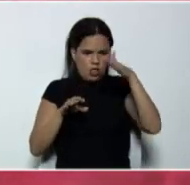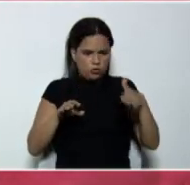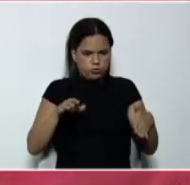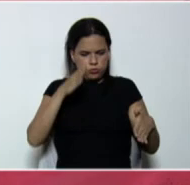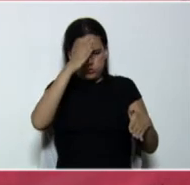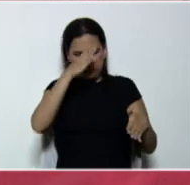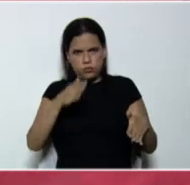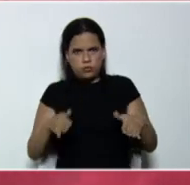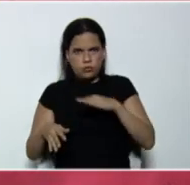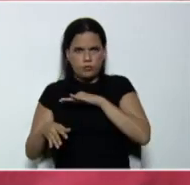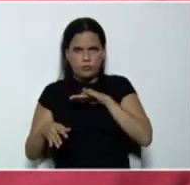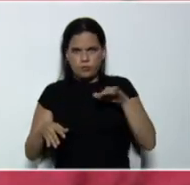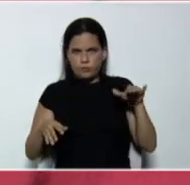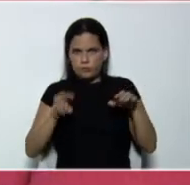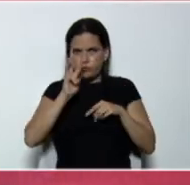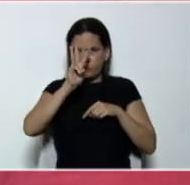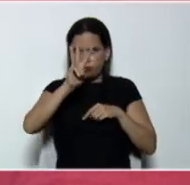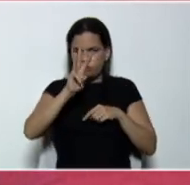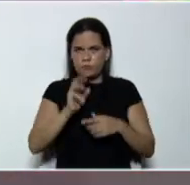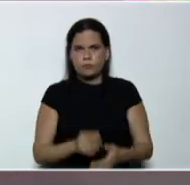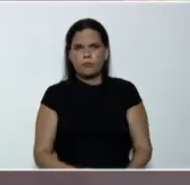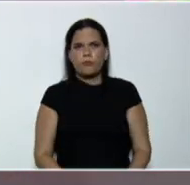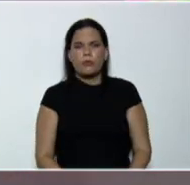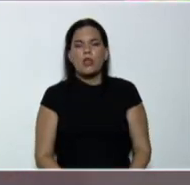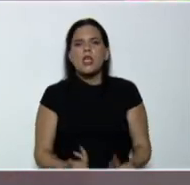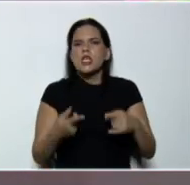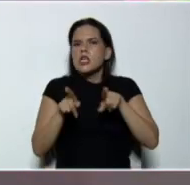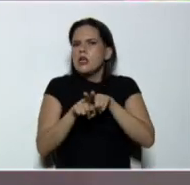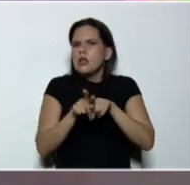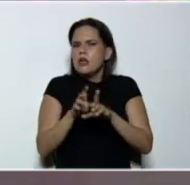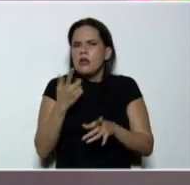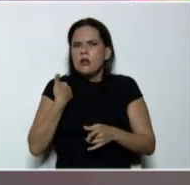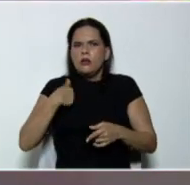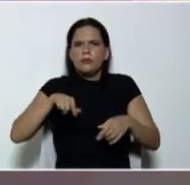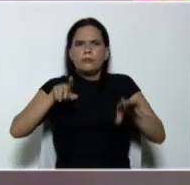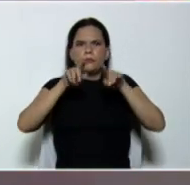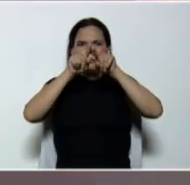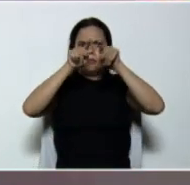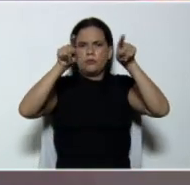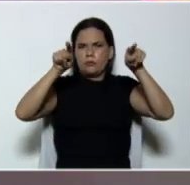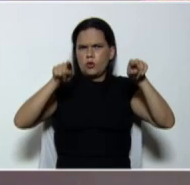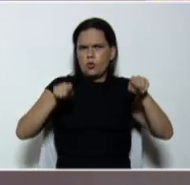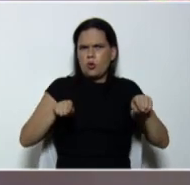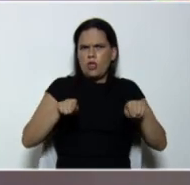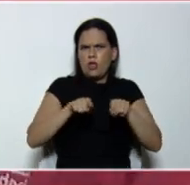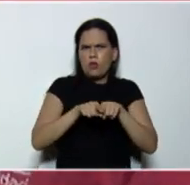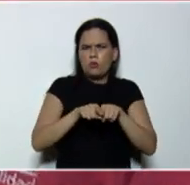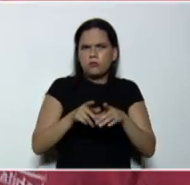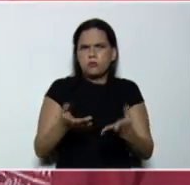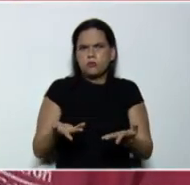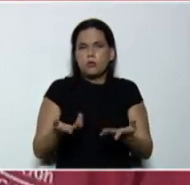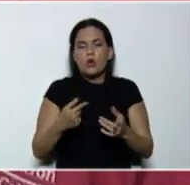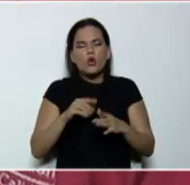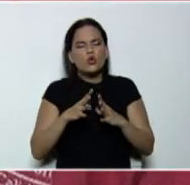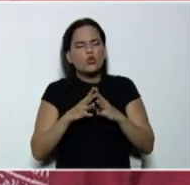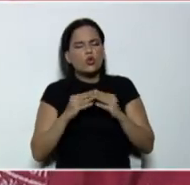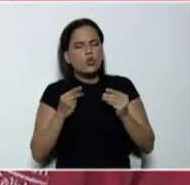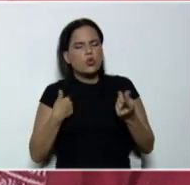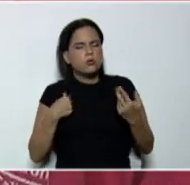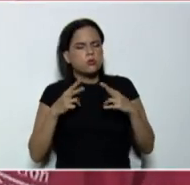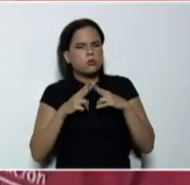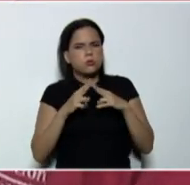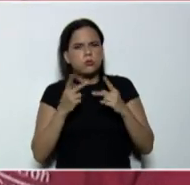1, 2 y 3. Tiene tres lados. También tenemos el cuadrado, que todos reconocemos que